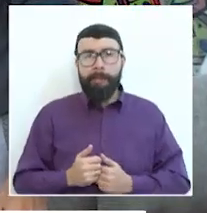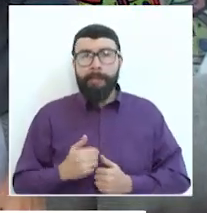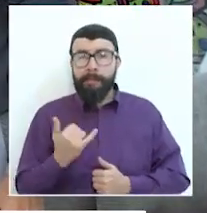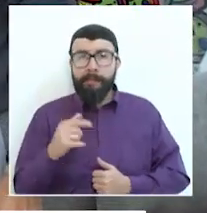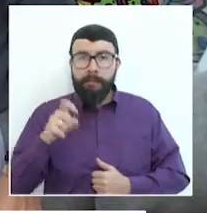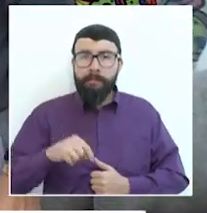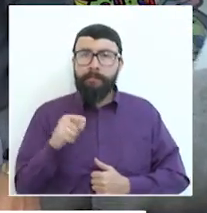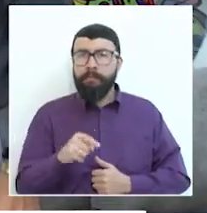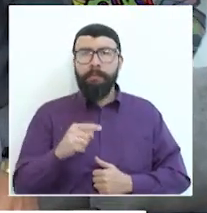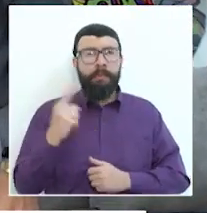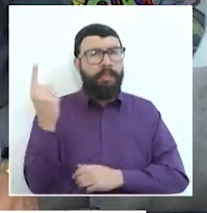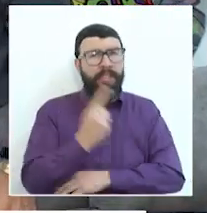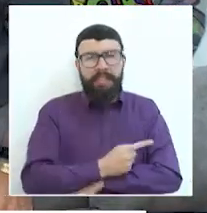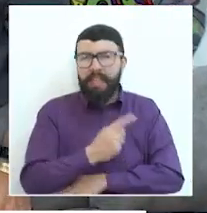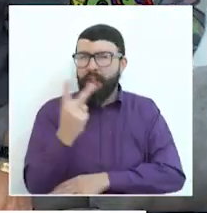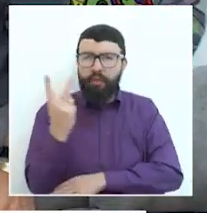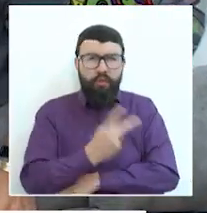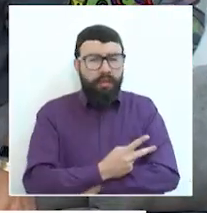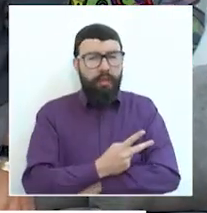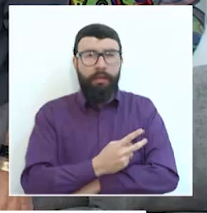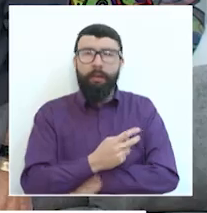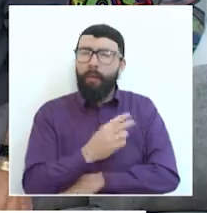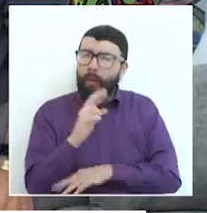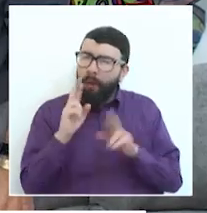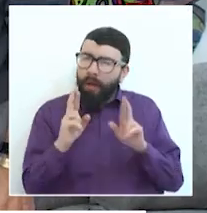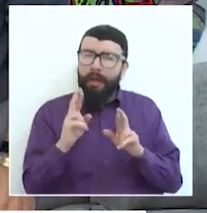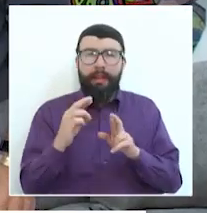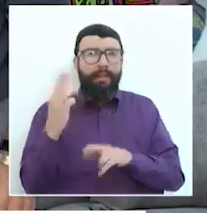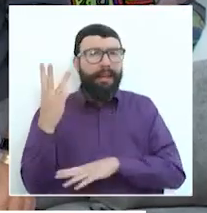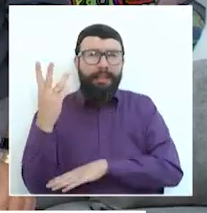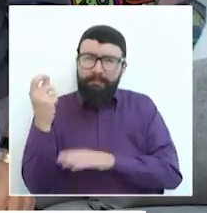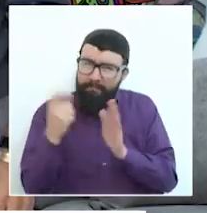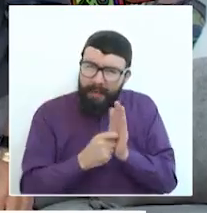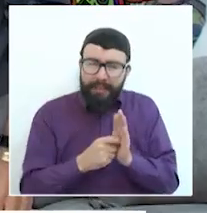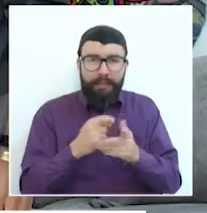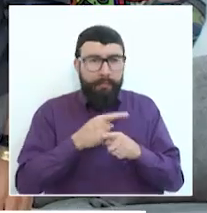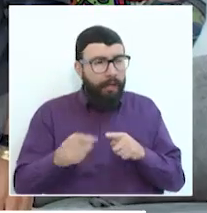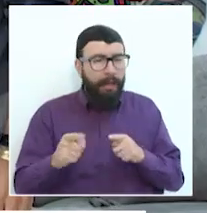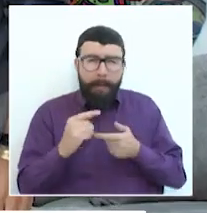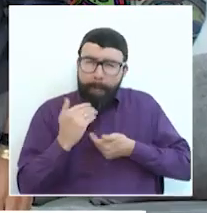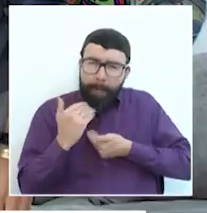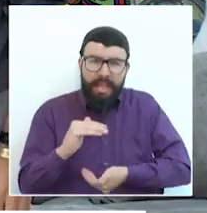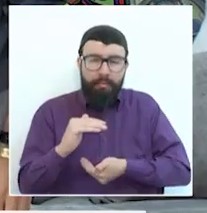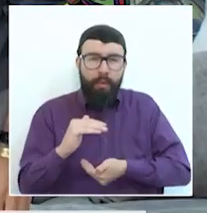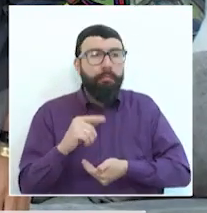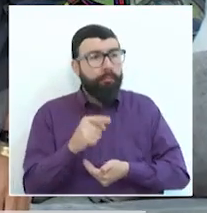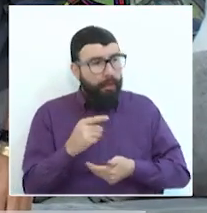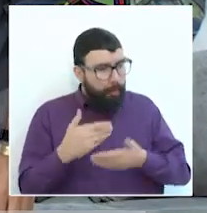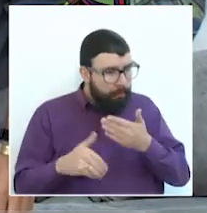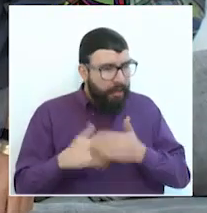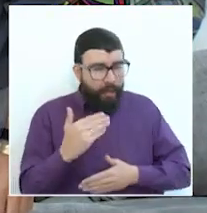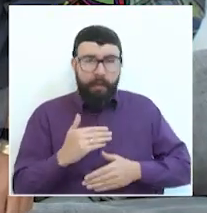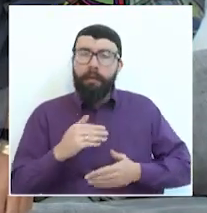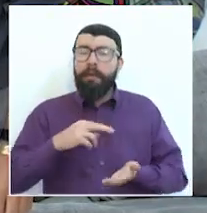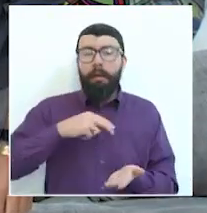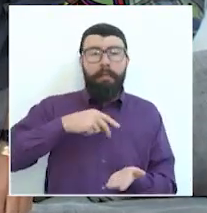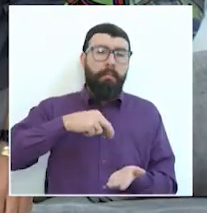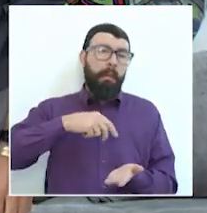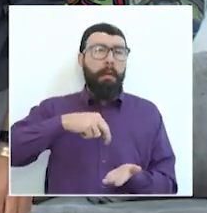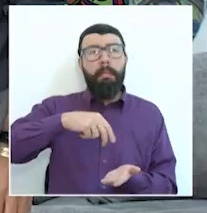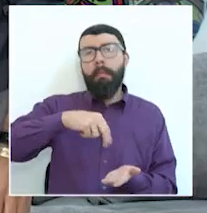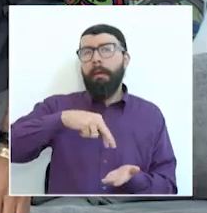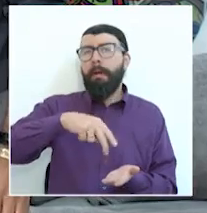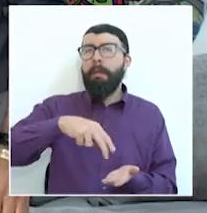durante varios días a la semana, ojalá mínimo 3 veces a la semana, lo mínimo, es que vamos a empezar con una caminadita de 10